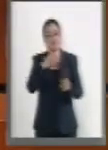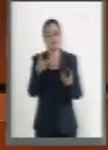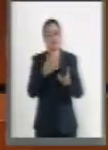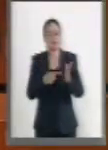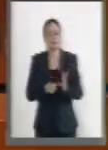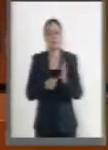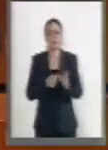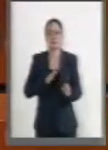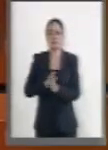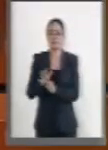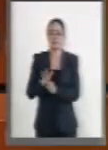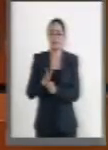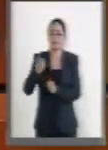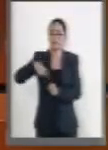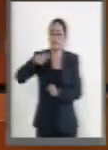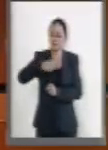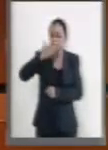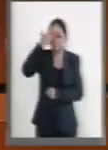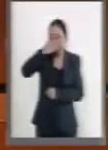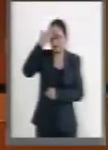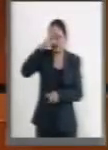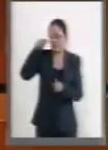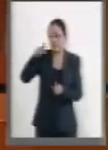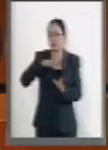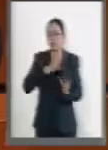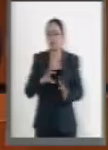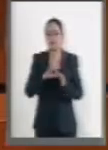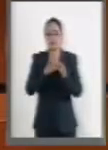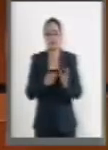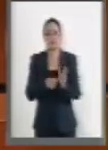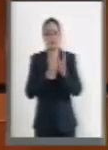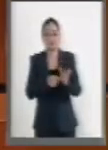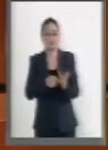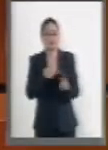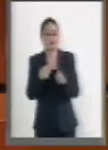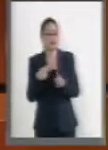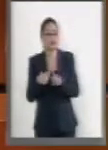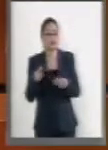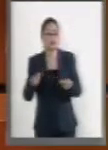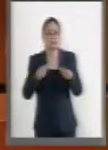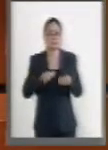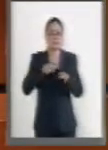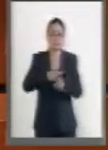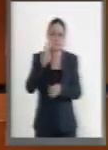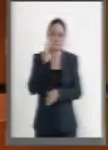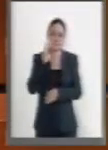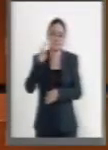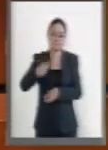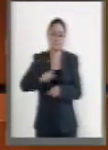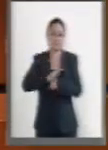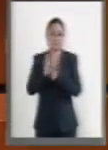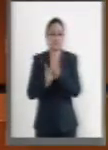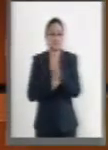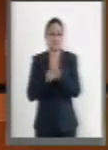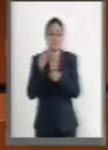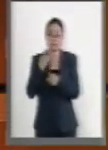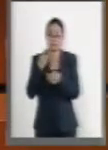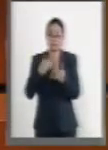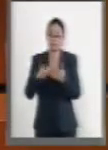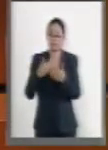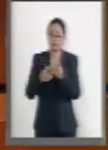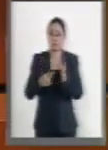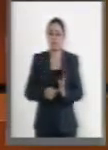de la conciencia que existe en las autoridades hacendarias y de los actores políticos del país, que esos son los márgenes con los que hoy se